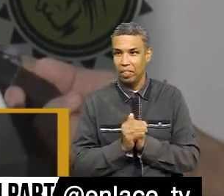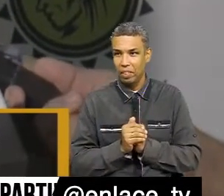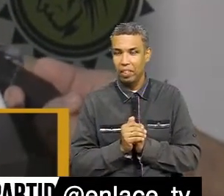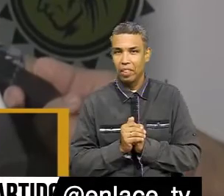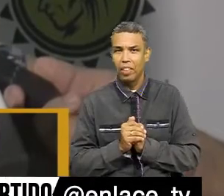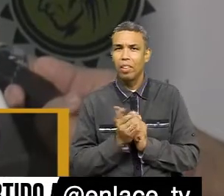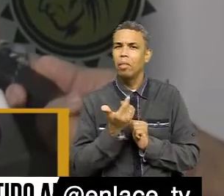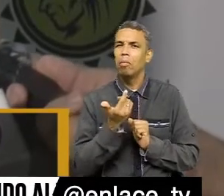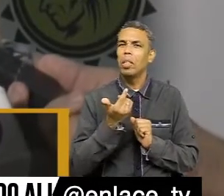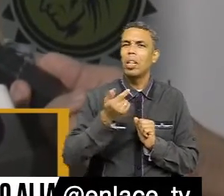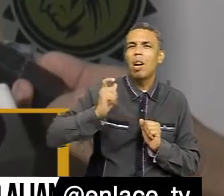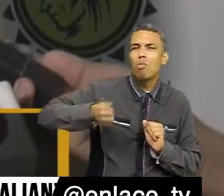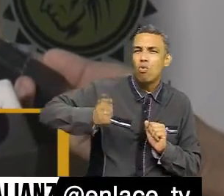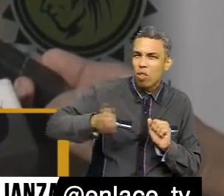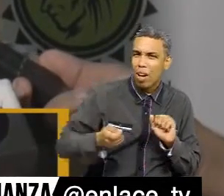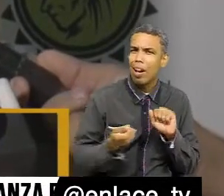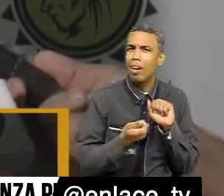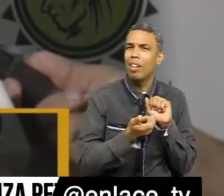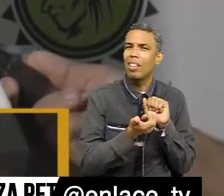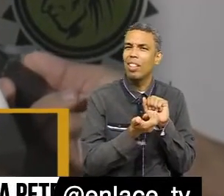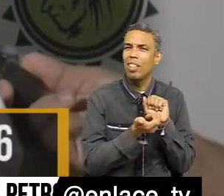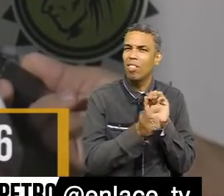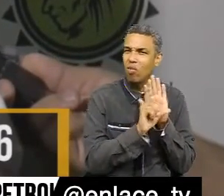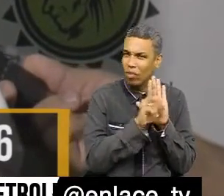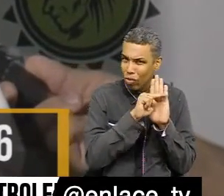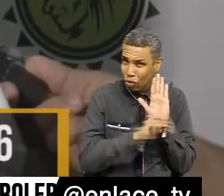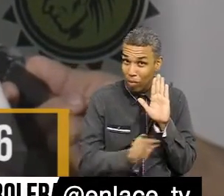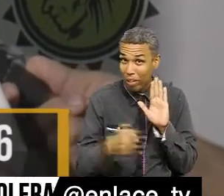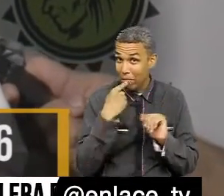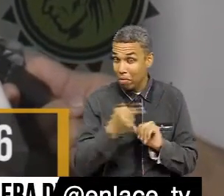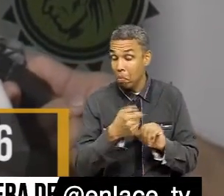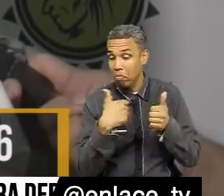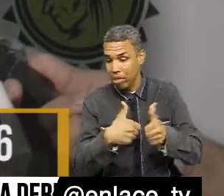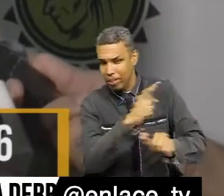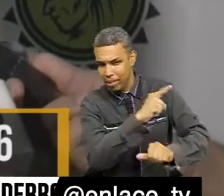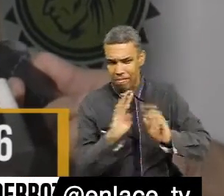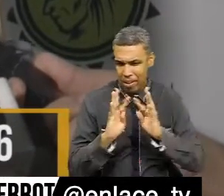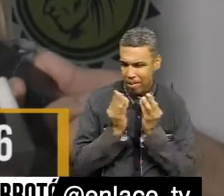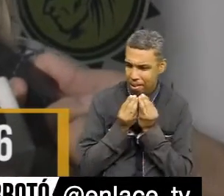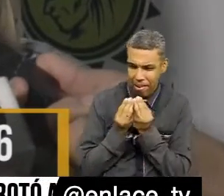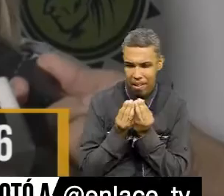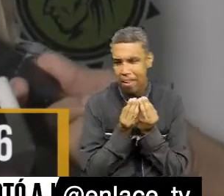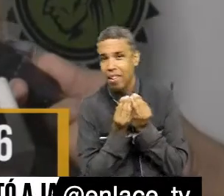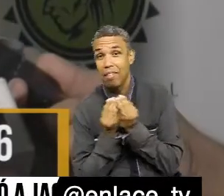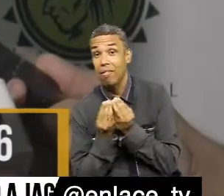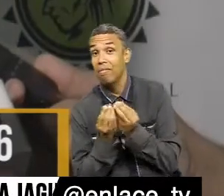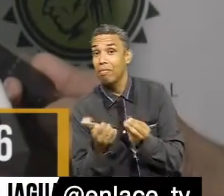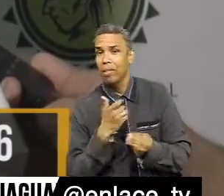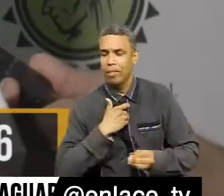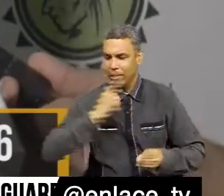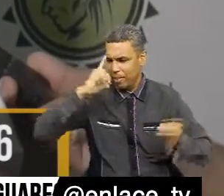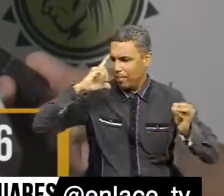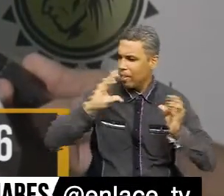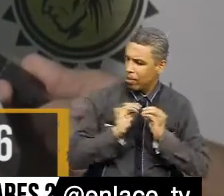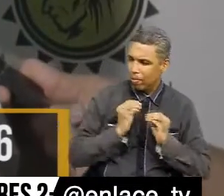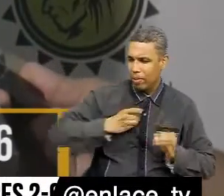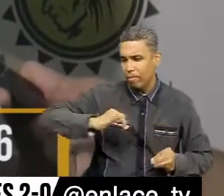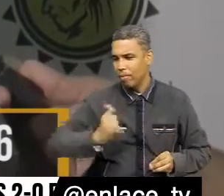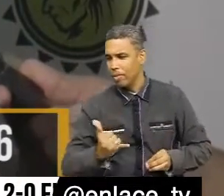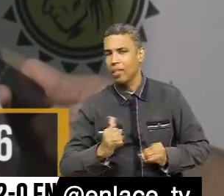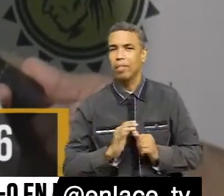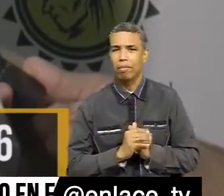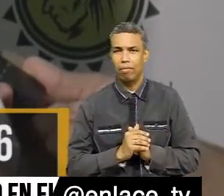entendido que jurídicamente no hay ninguna dificultad ni puede haber ningún alarma sobre la legalidad de los recursos que se